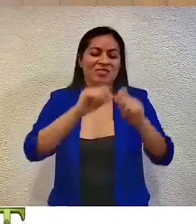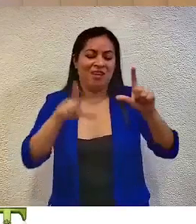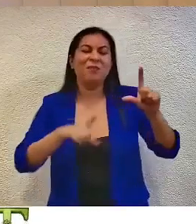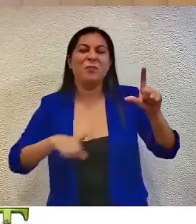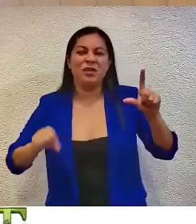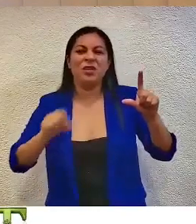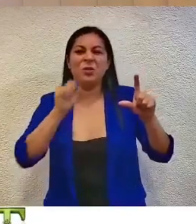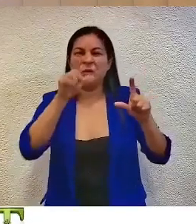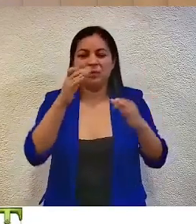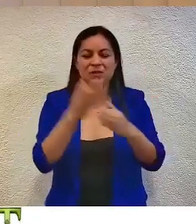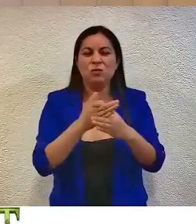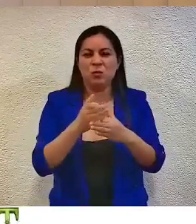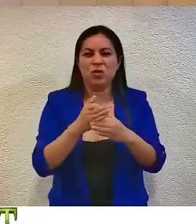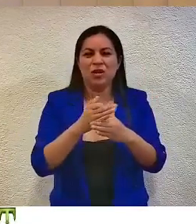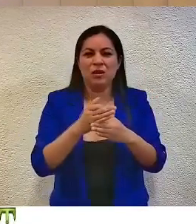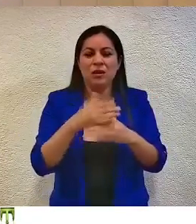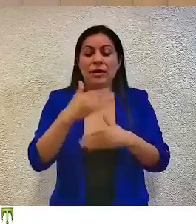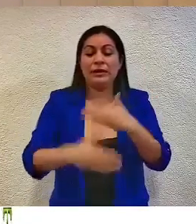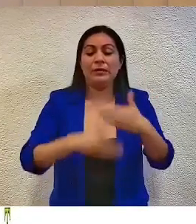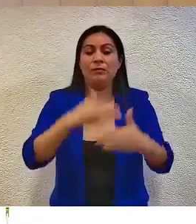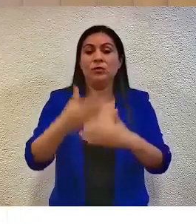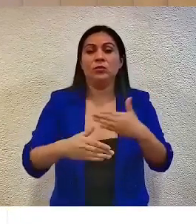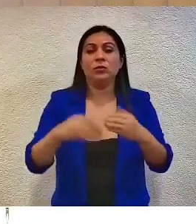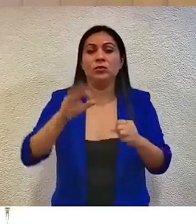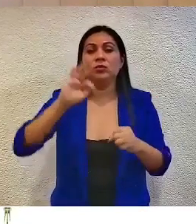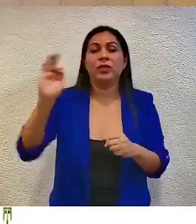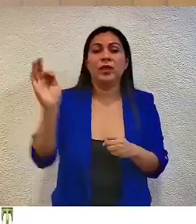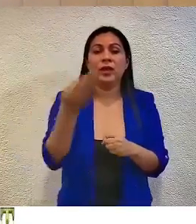referido partido político en el proceso electoral federal